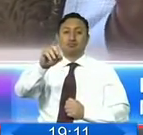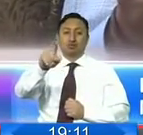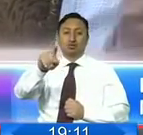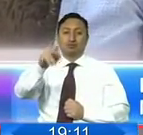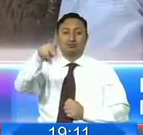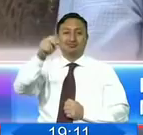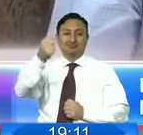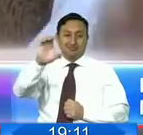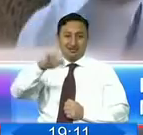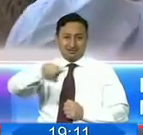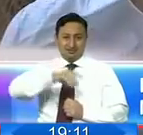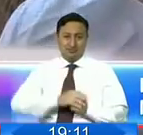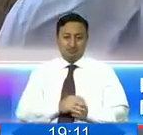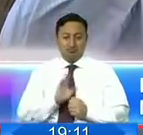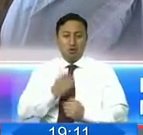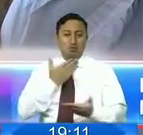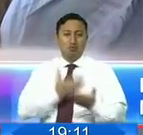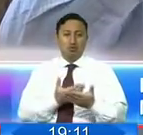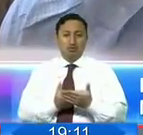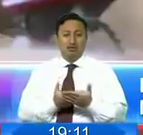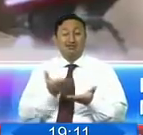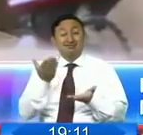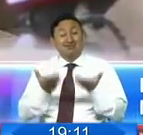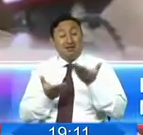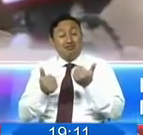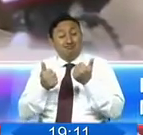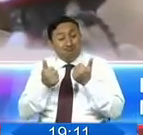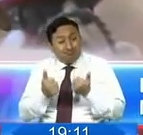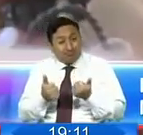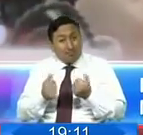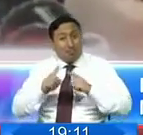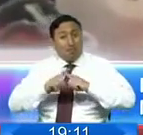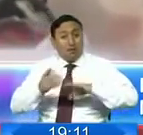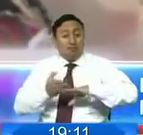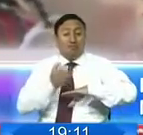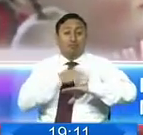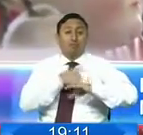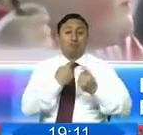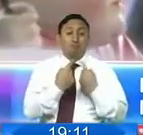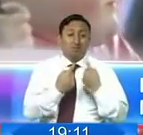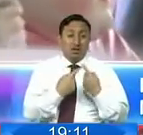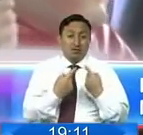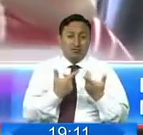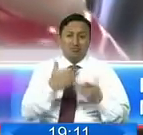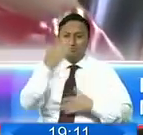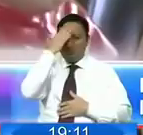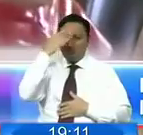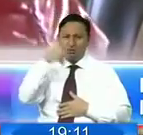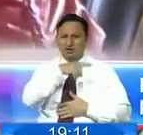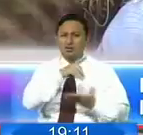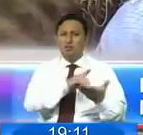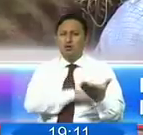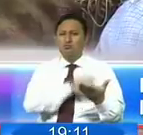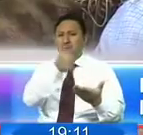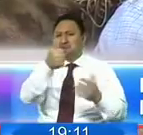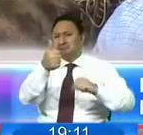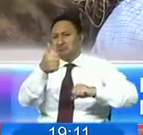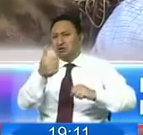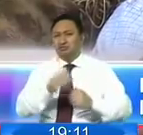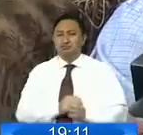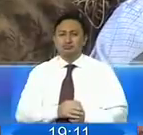la propuesta puede ser viable pero es necesario que existe un diálogo directo para conocer los alcances de este proyecto hay que